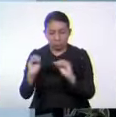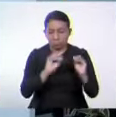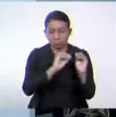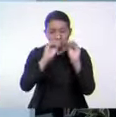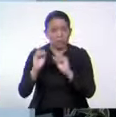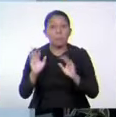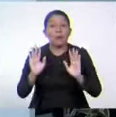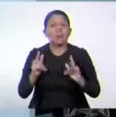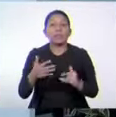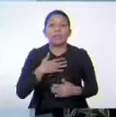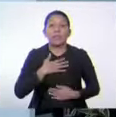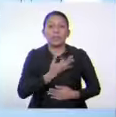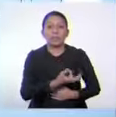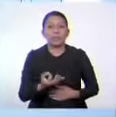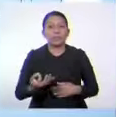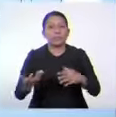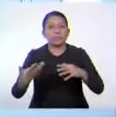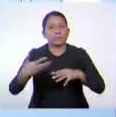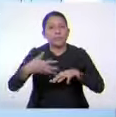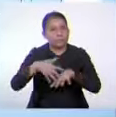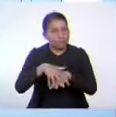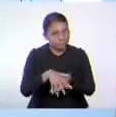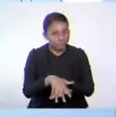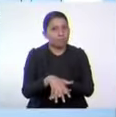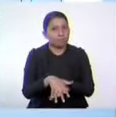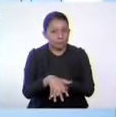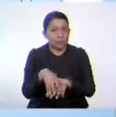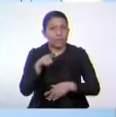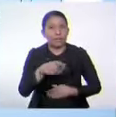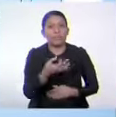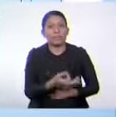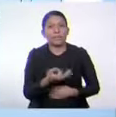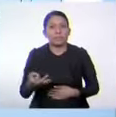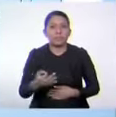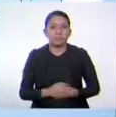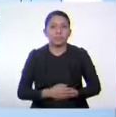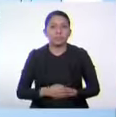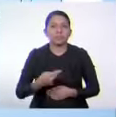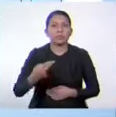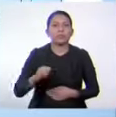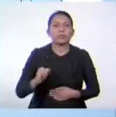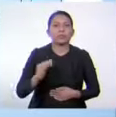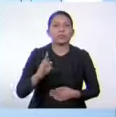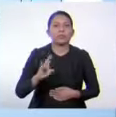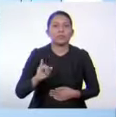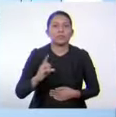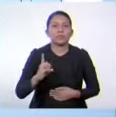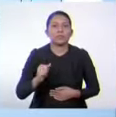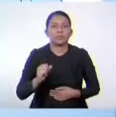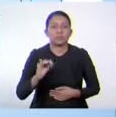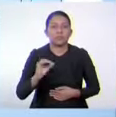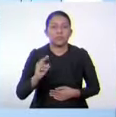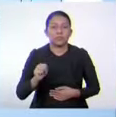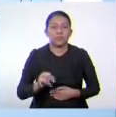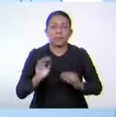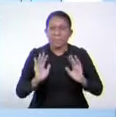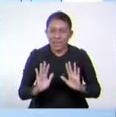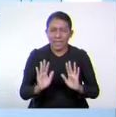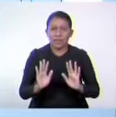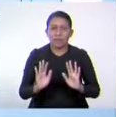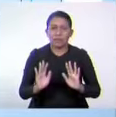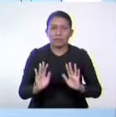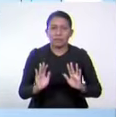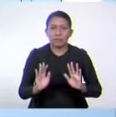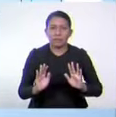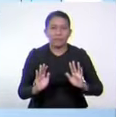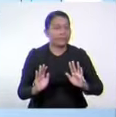de mezcla de los orbitales, al cual ese fenómeno se denomina hibridación. Pero en este caso ya